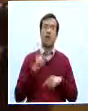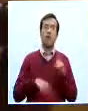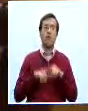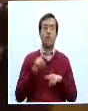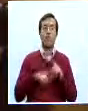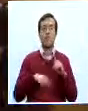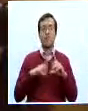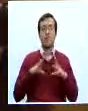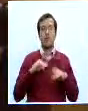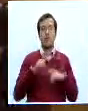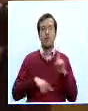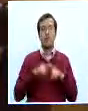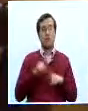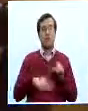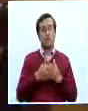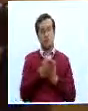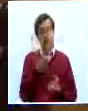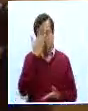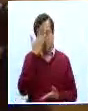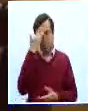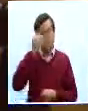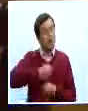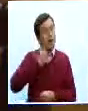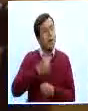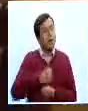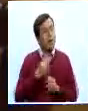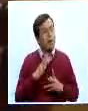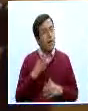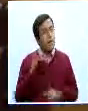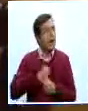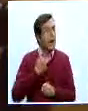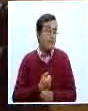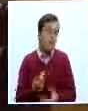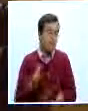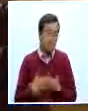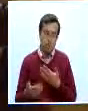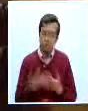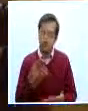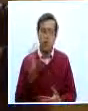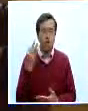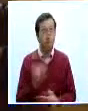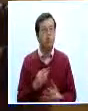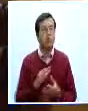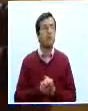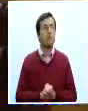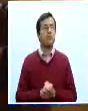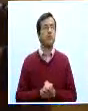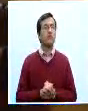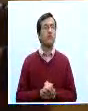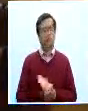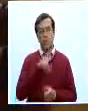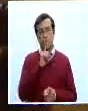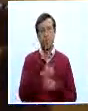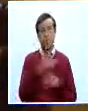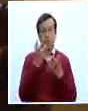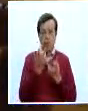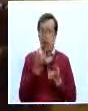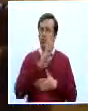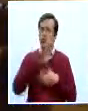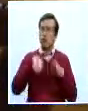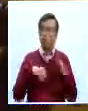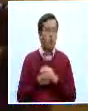entesto nosotros la ciudadanía siempre el trabajo siempre el trabajo vamos a vamos a a equilibrarlo pero obviamente lo que pretendemos es llegar